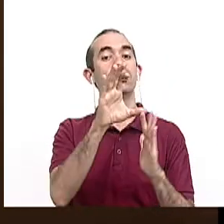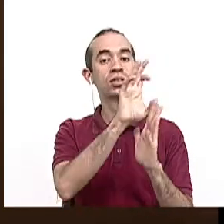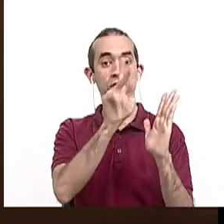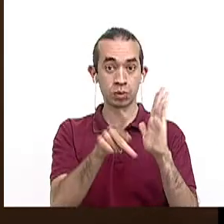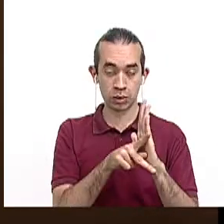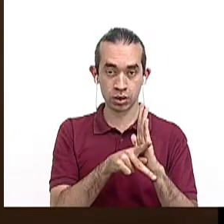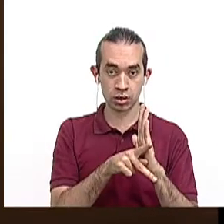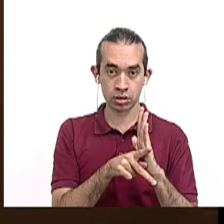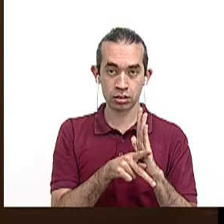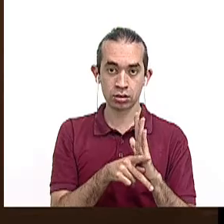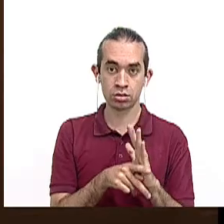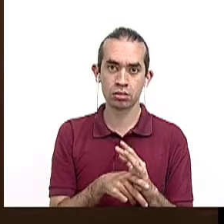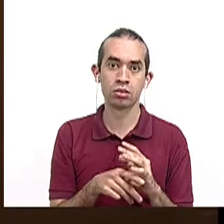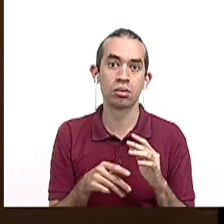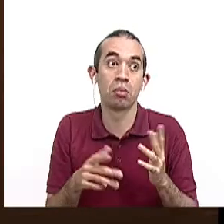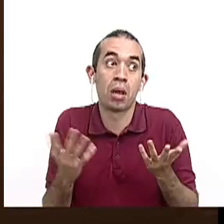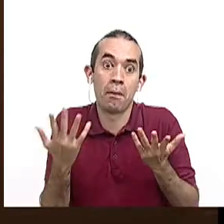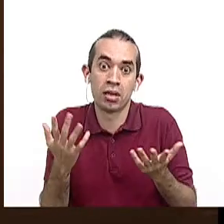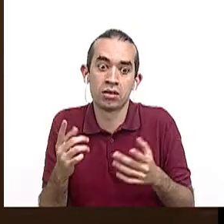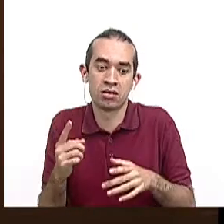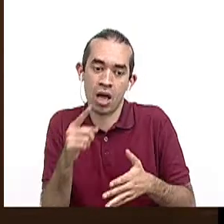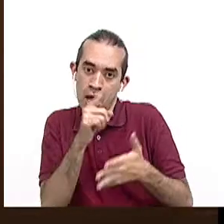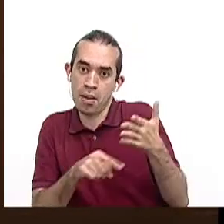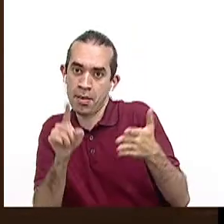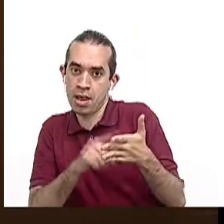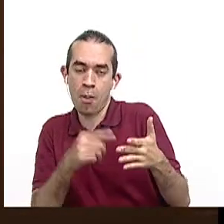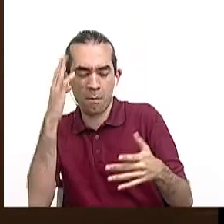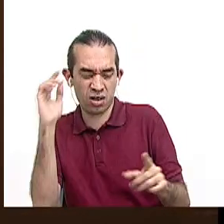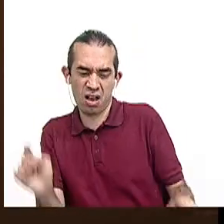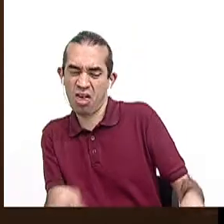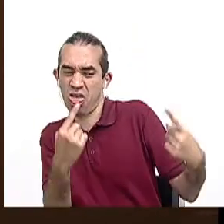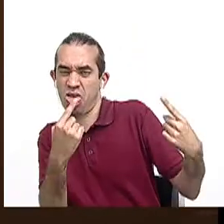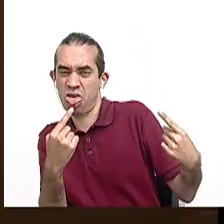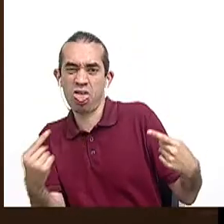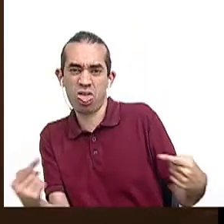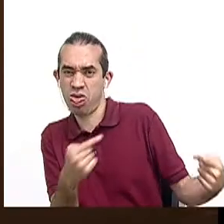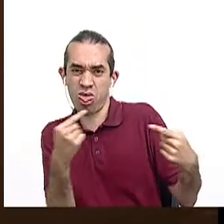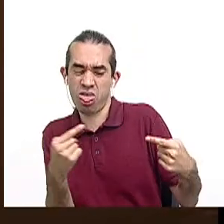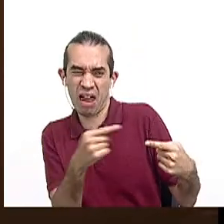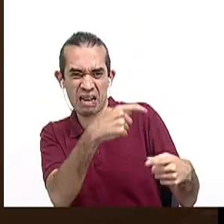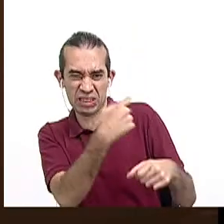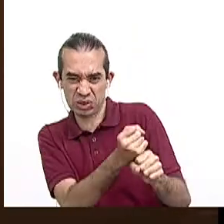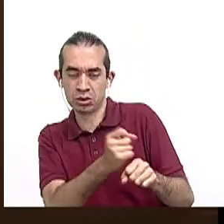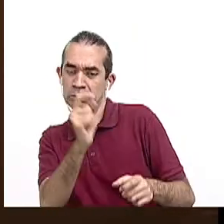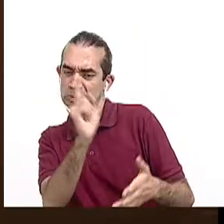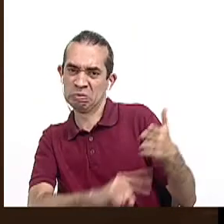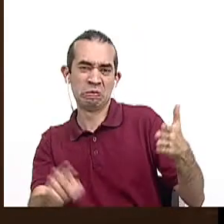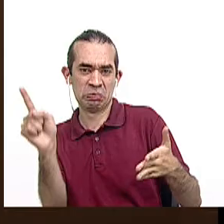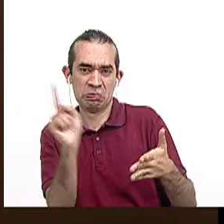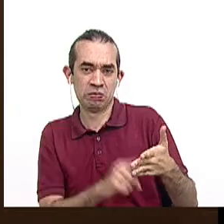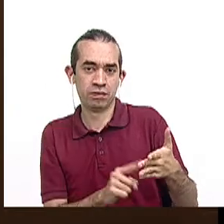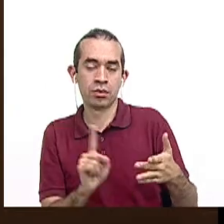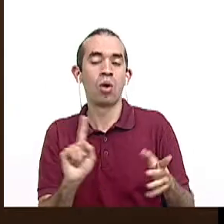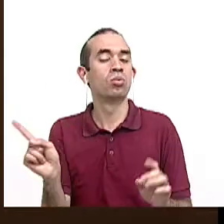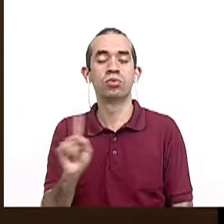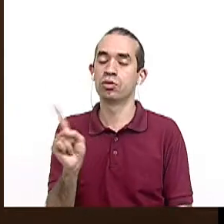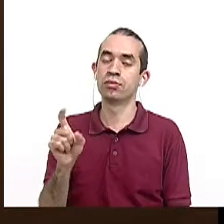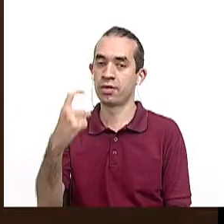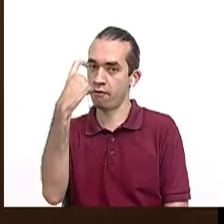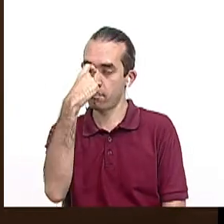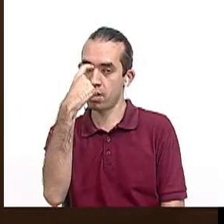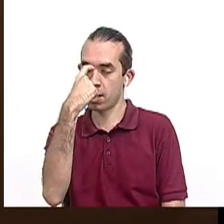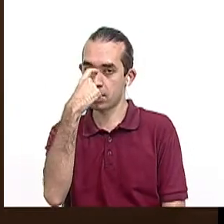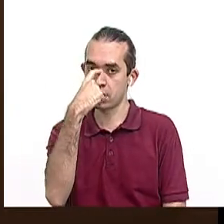alguien decir que las hubiera eliminado porque no se llevaban bien, porque eran enemigos políticos? Sin embargo, Figueres Ferrer tuvo